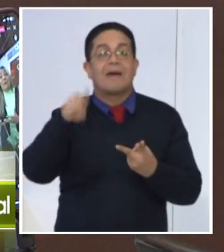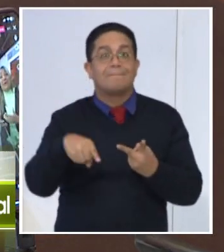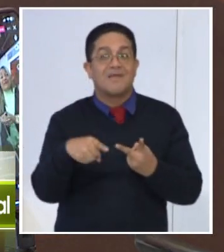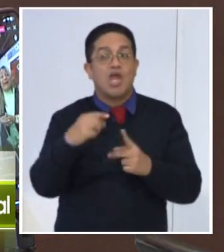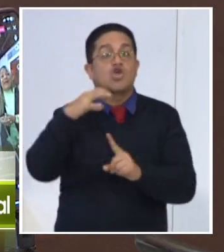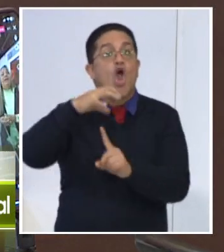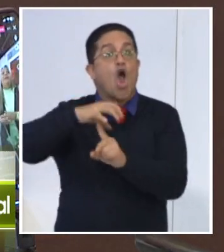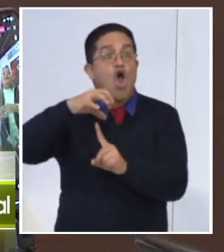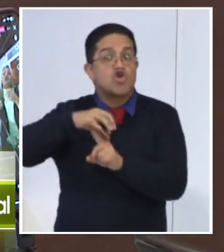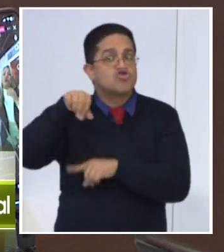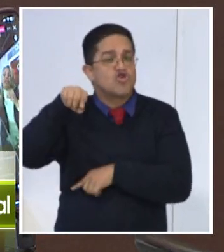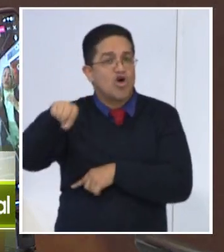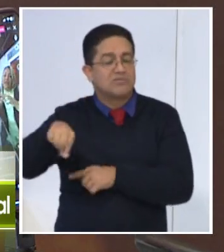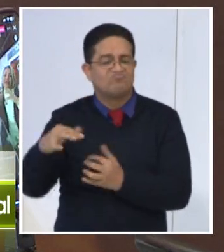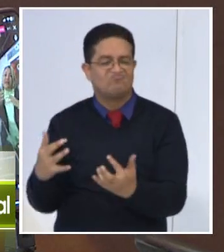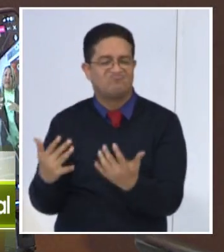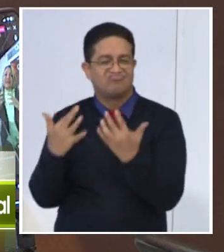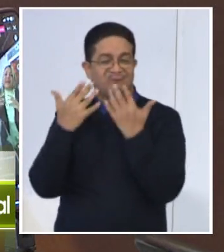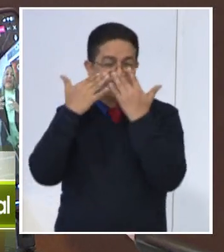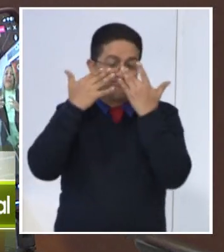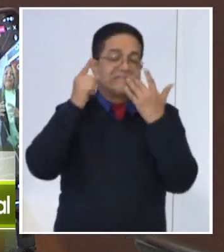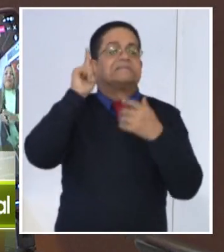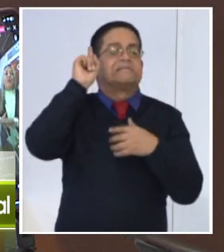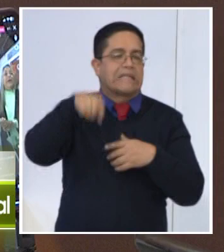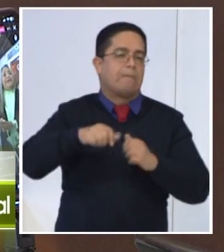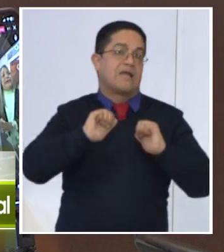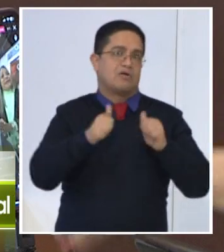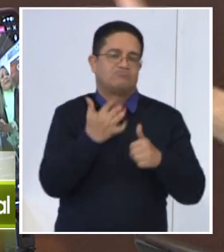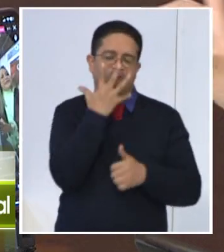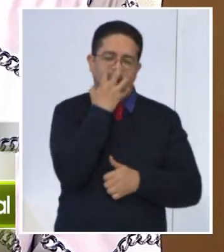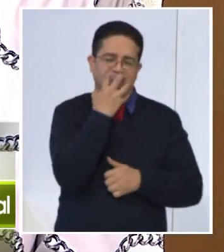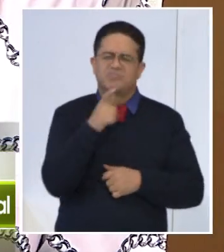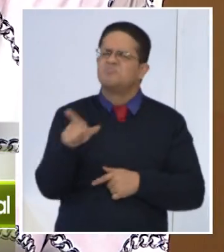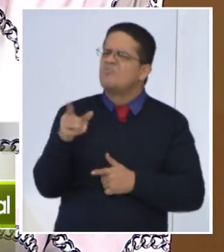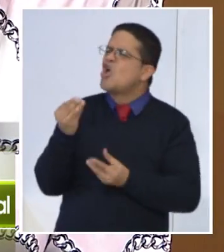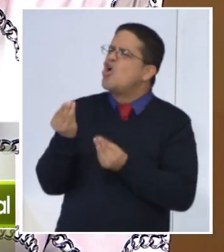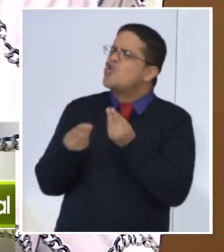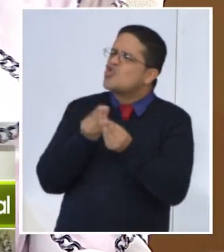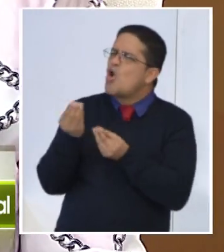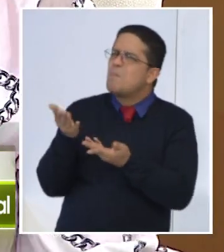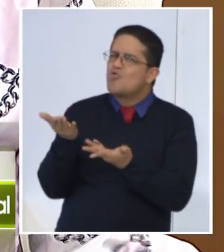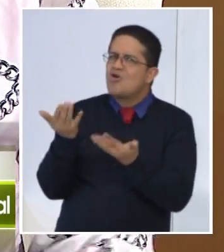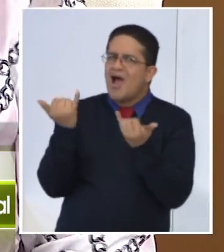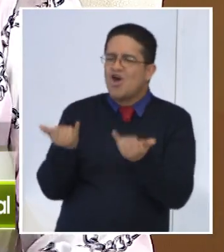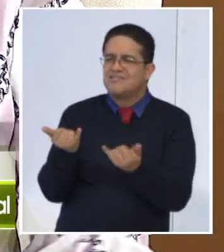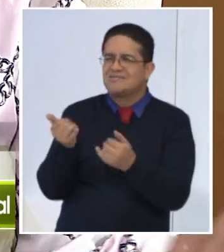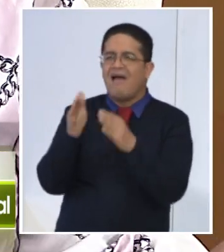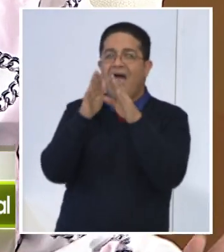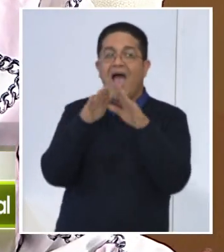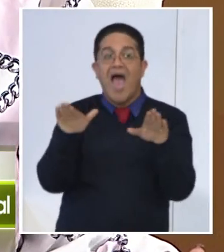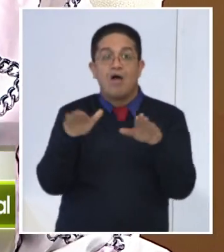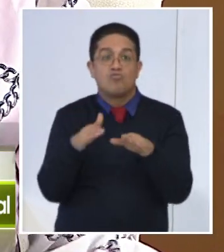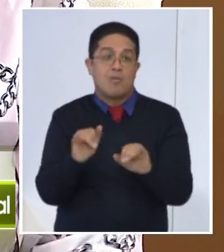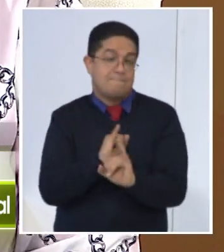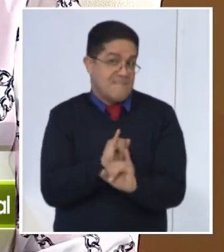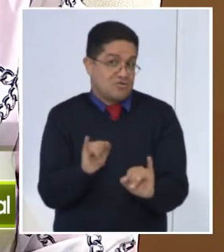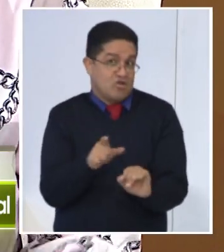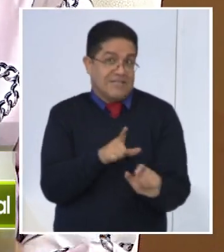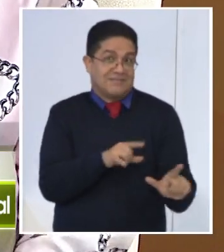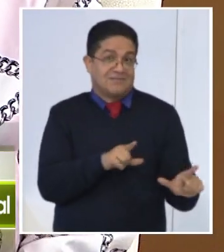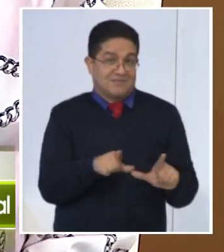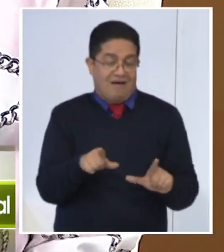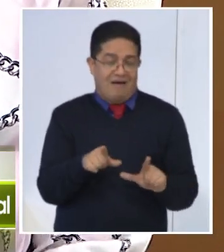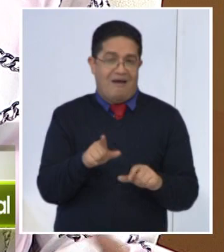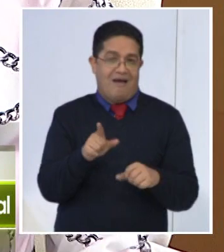hongos ambientales que son detonantes y desencadenantes de todas estas crisis. ¿Cómo hacer con el arbolito de Navidad? Aunque muchas personas ya lo montaron. Vamos a verlo